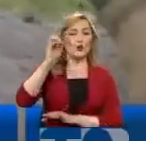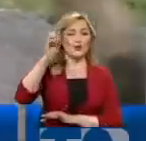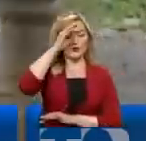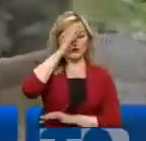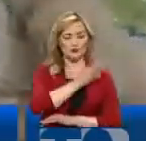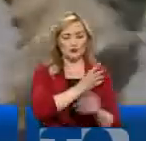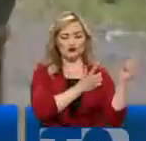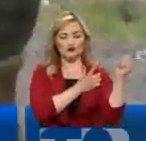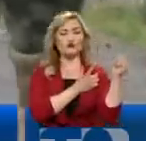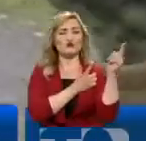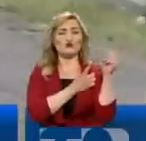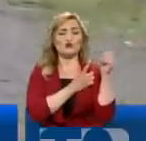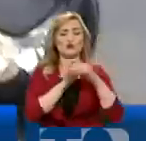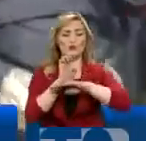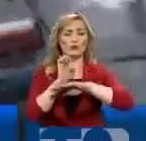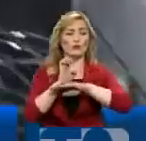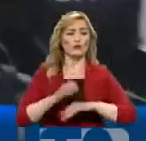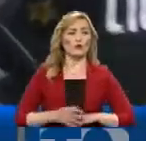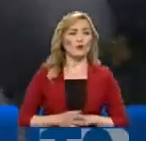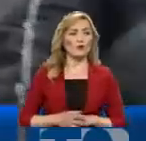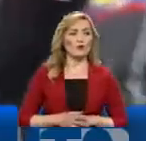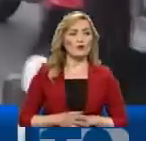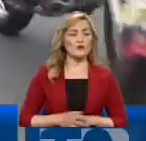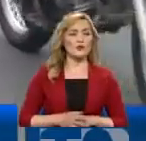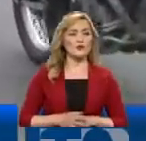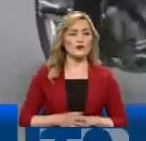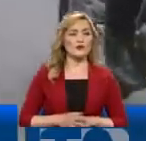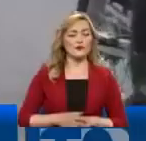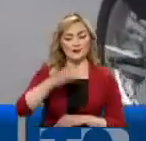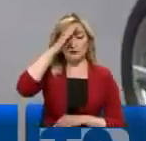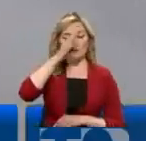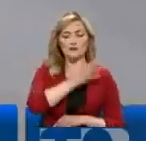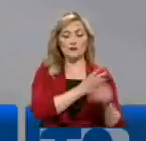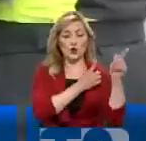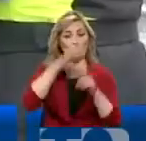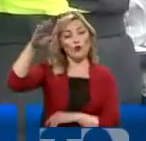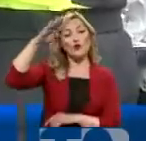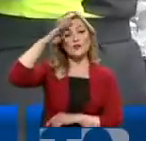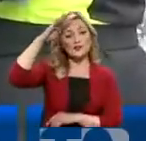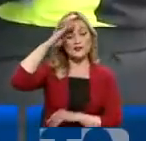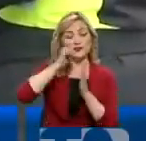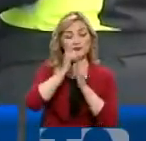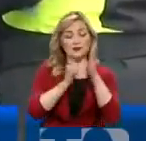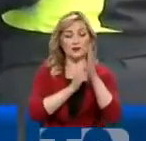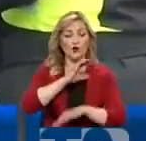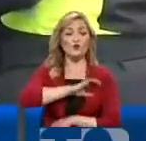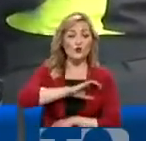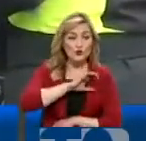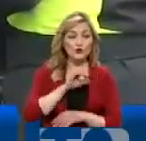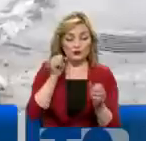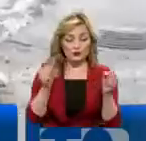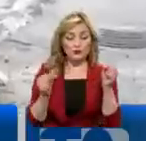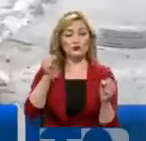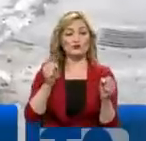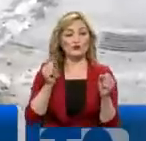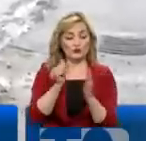efectivos del ejército ecuatoriano junto a uniformados de la policía, la Agencia Metropolitana de Tránsito,